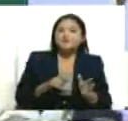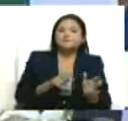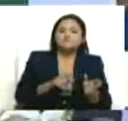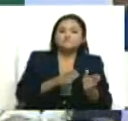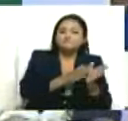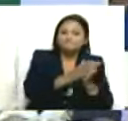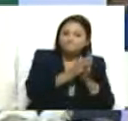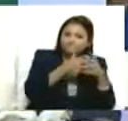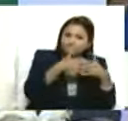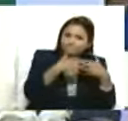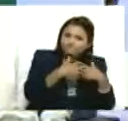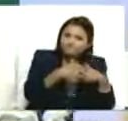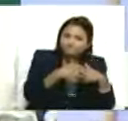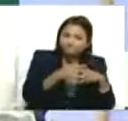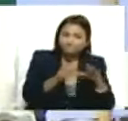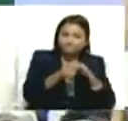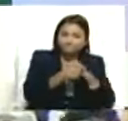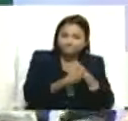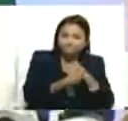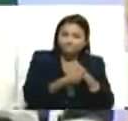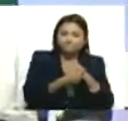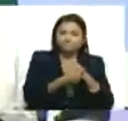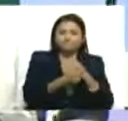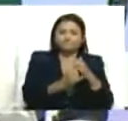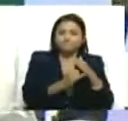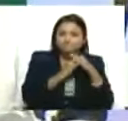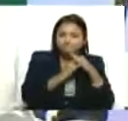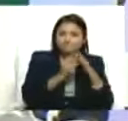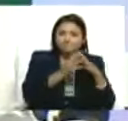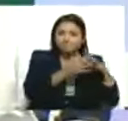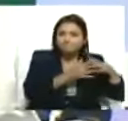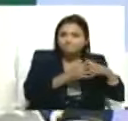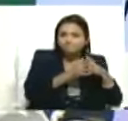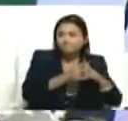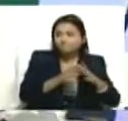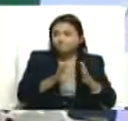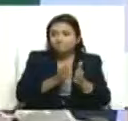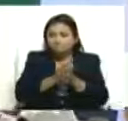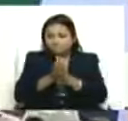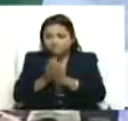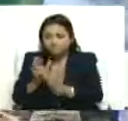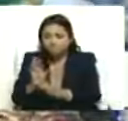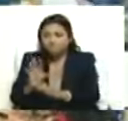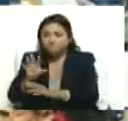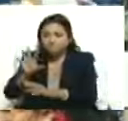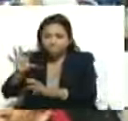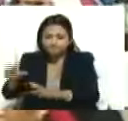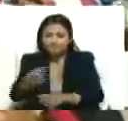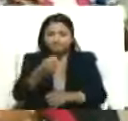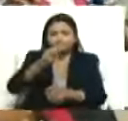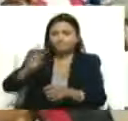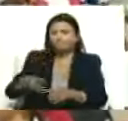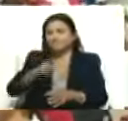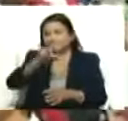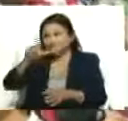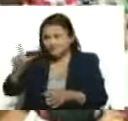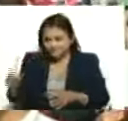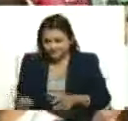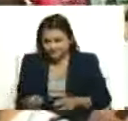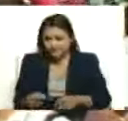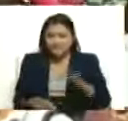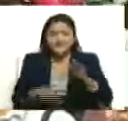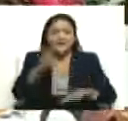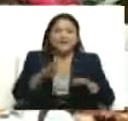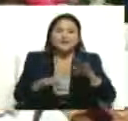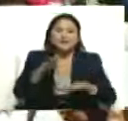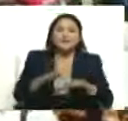ExxonMobil está el imperialismo norteamericano y el Reino Unido. Están los enemigos de los pueblos. Están aquellos que se han